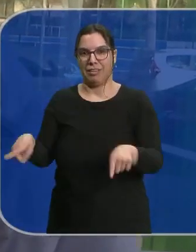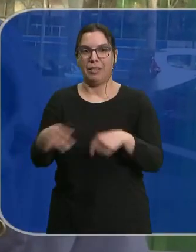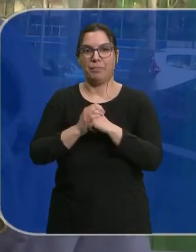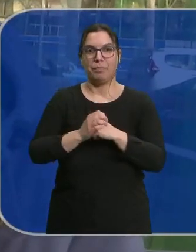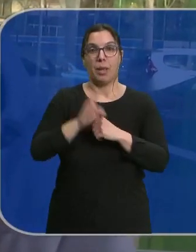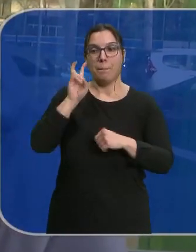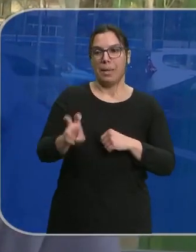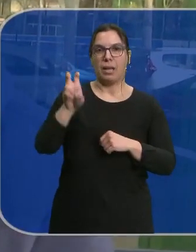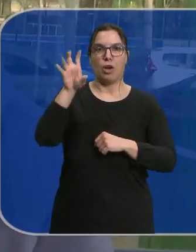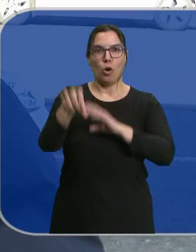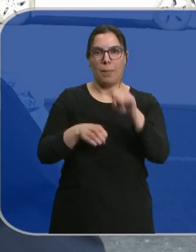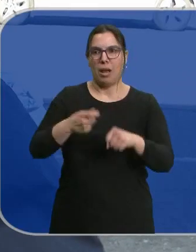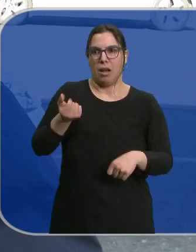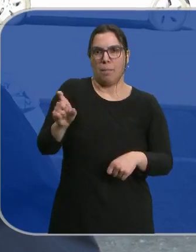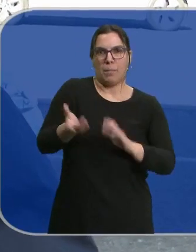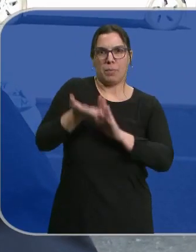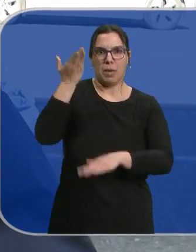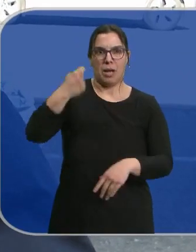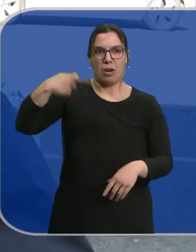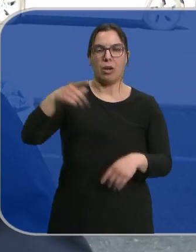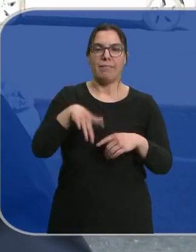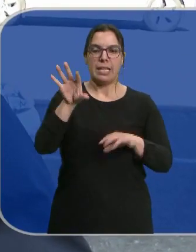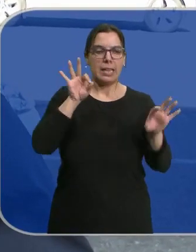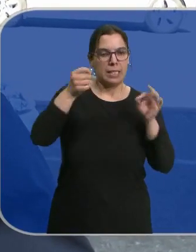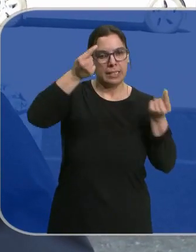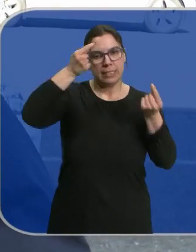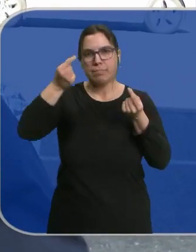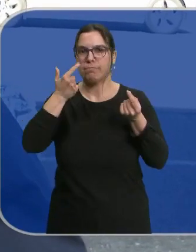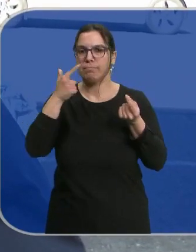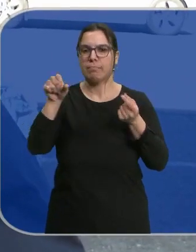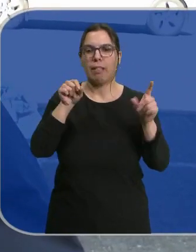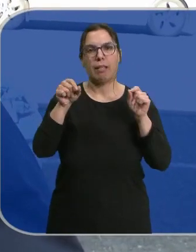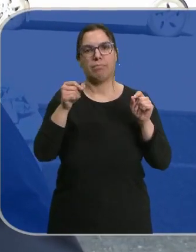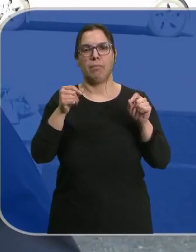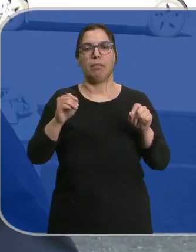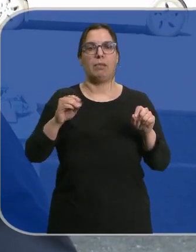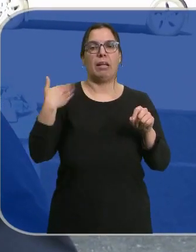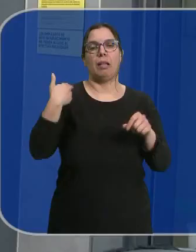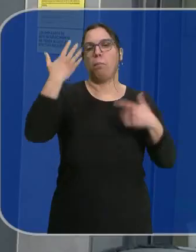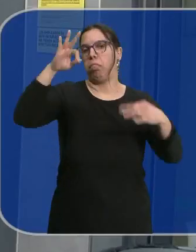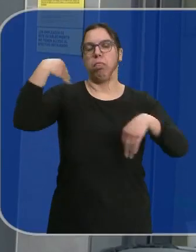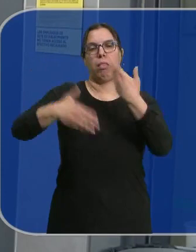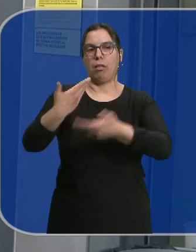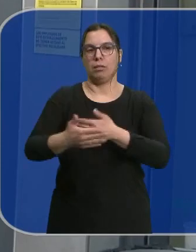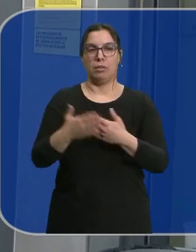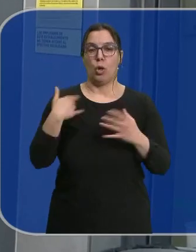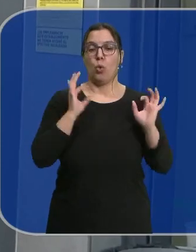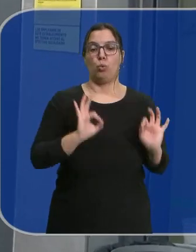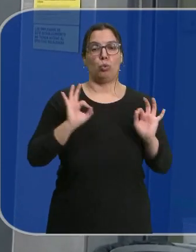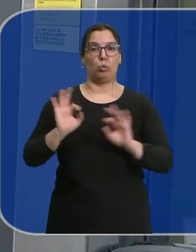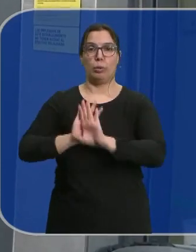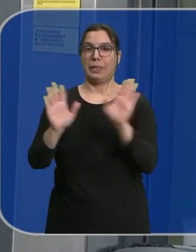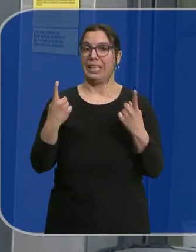comprar y cada vez está más caro todo. Lo eliges un poco más. Seleccionas un poco más lo que vas a comprar. Comprar lo justo,